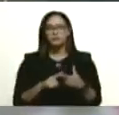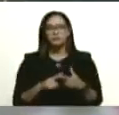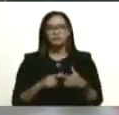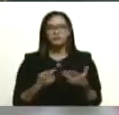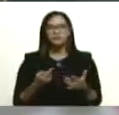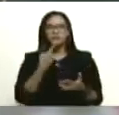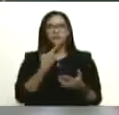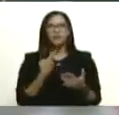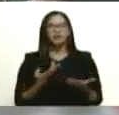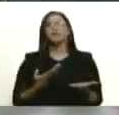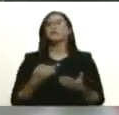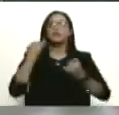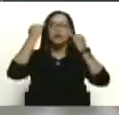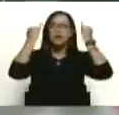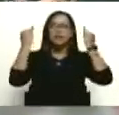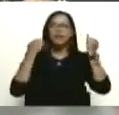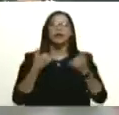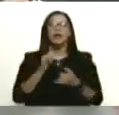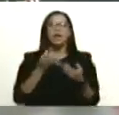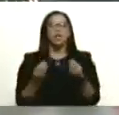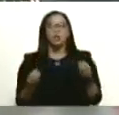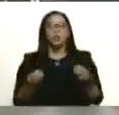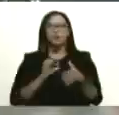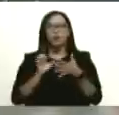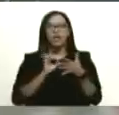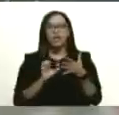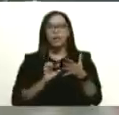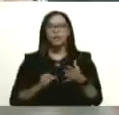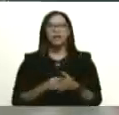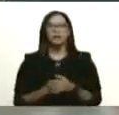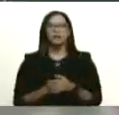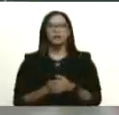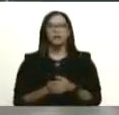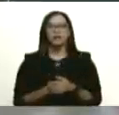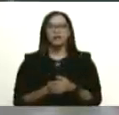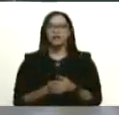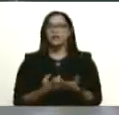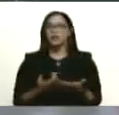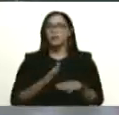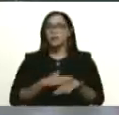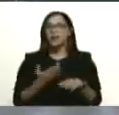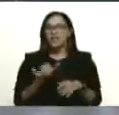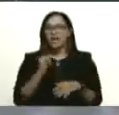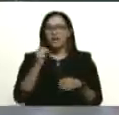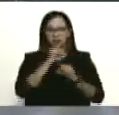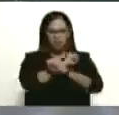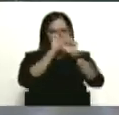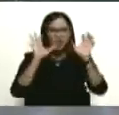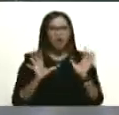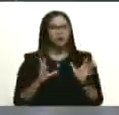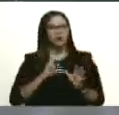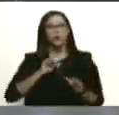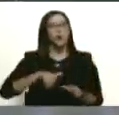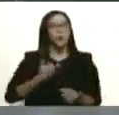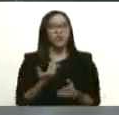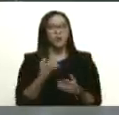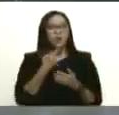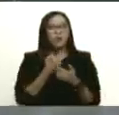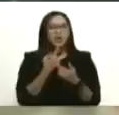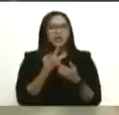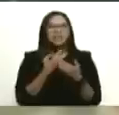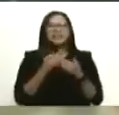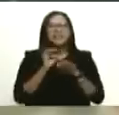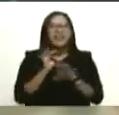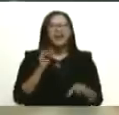Digamos que es una iniciativa en la que hay muchos elementos y muchos actores en juego. Porque hay una cosa clave que nosotros no podemos dejar de decir y